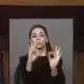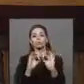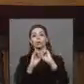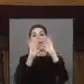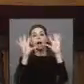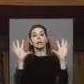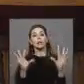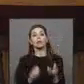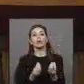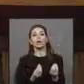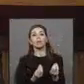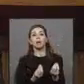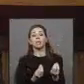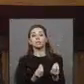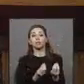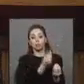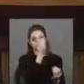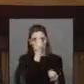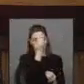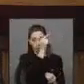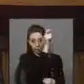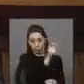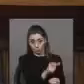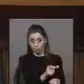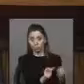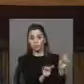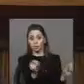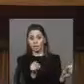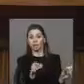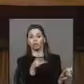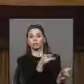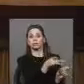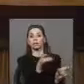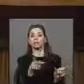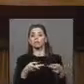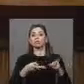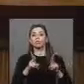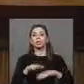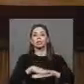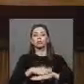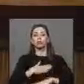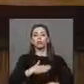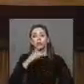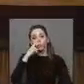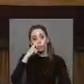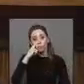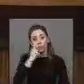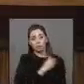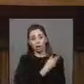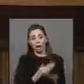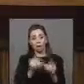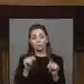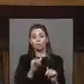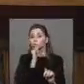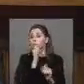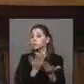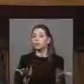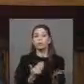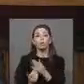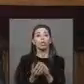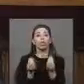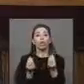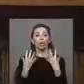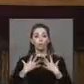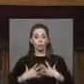esclarecer lo que ocurrió con este emblemático caso de vulneración de los derechos fundamentales. Hasta el día de hoy, seguimos sin saber su